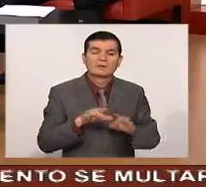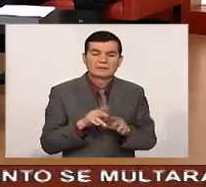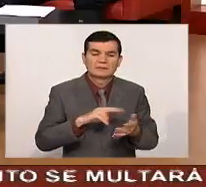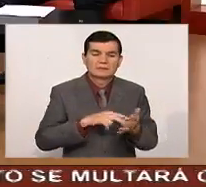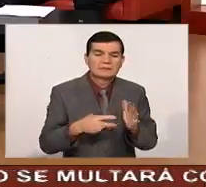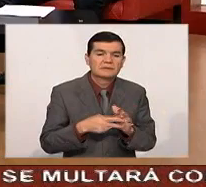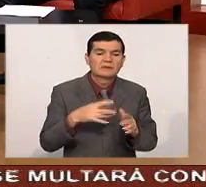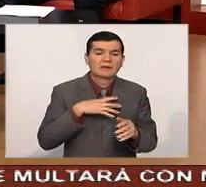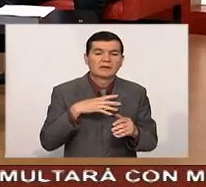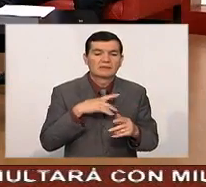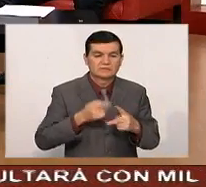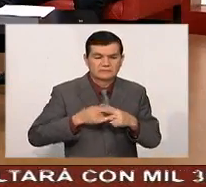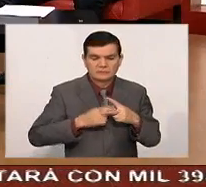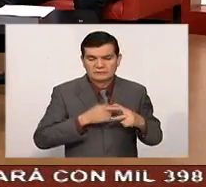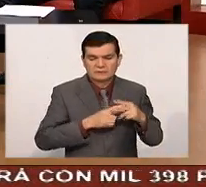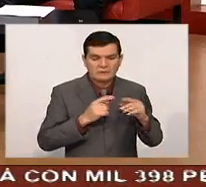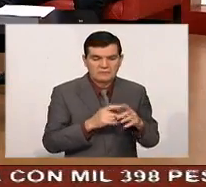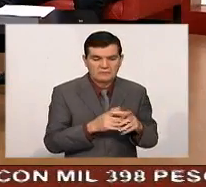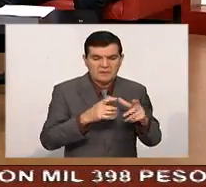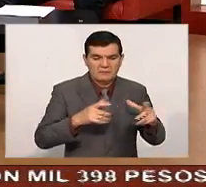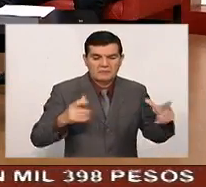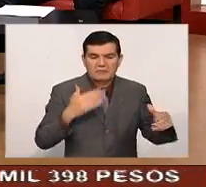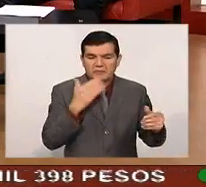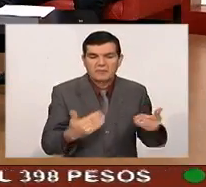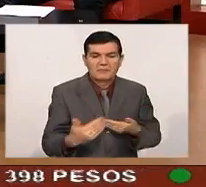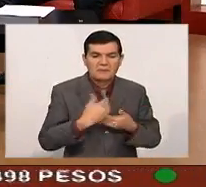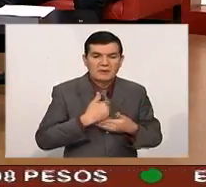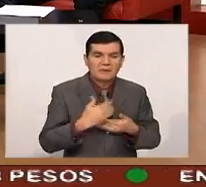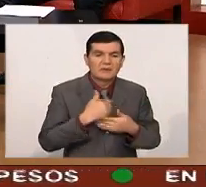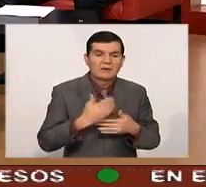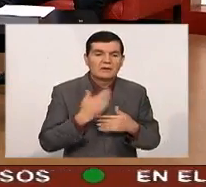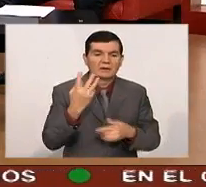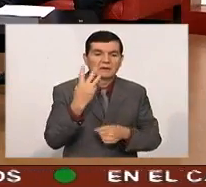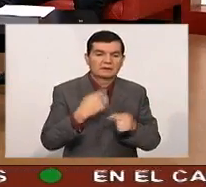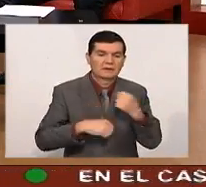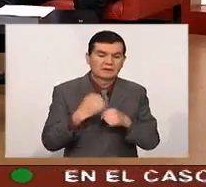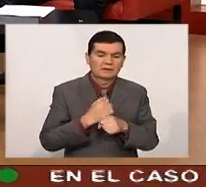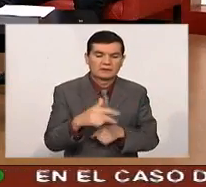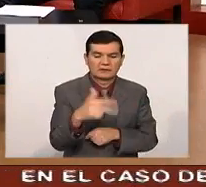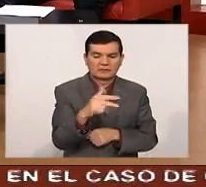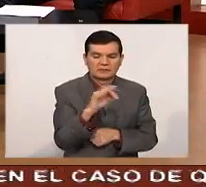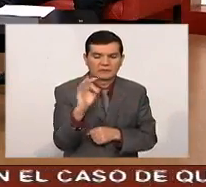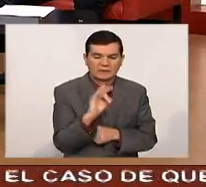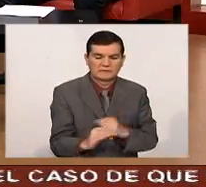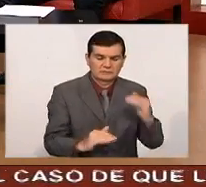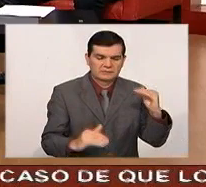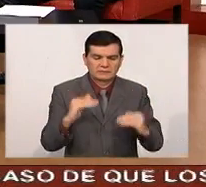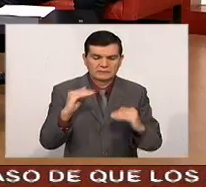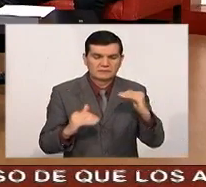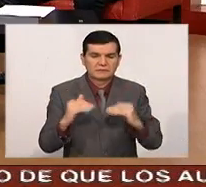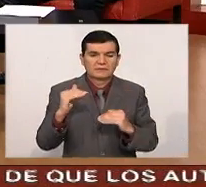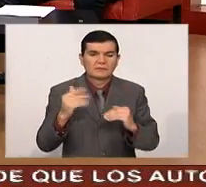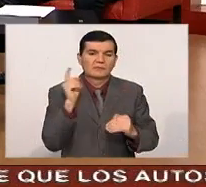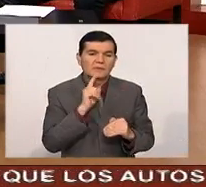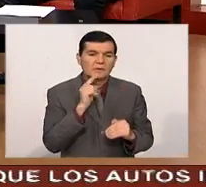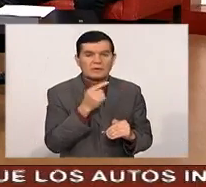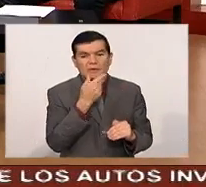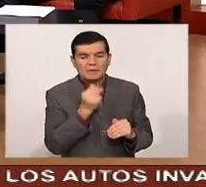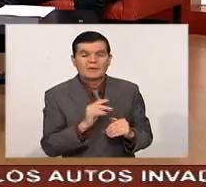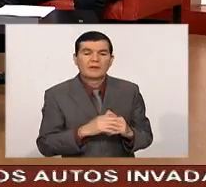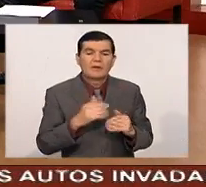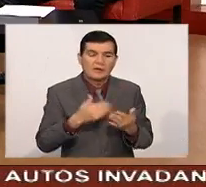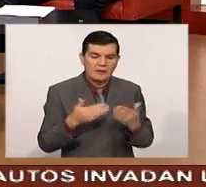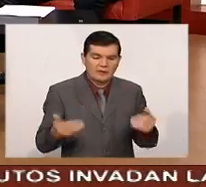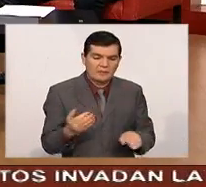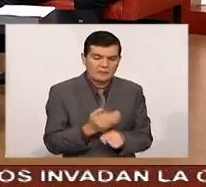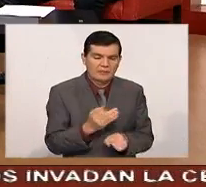ingeniería tenemos un buen porcentaje y sigue creciendo. Hace 3 años andábamos alrededor del 13% de balance de género, mujeres-hombres. Hoy